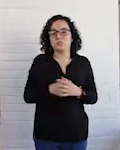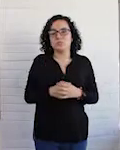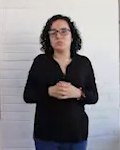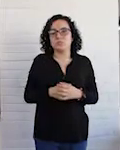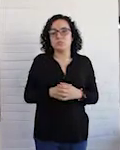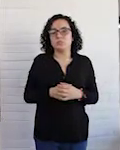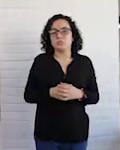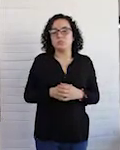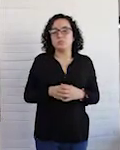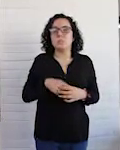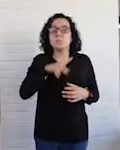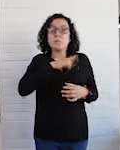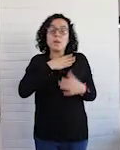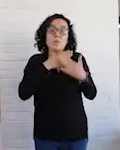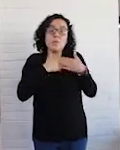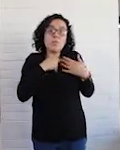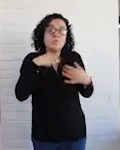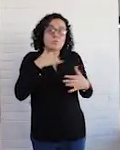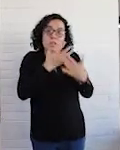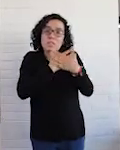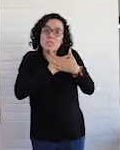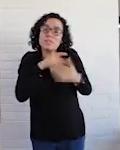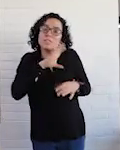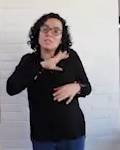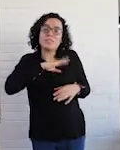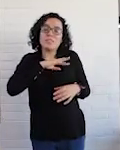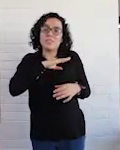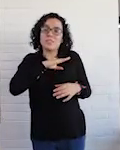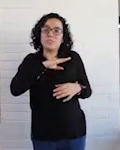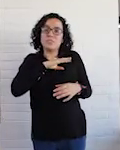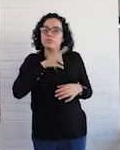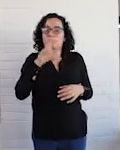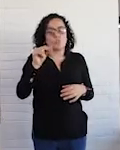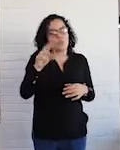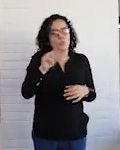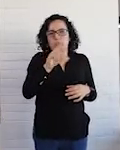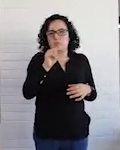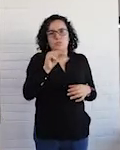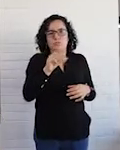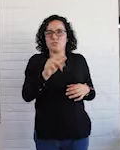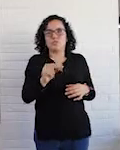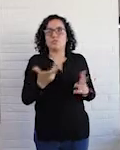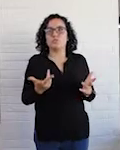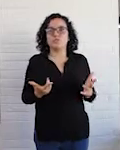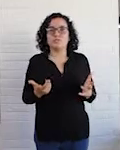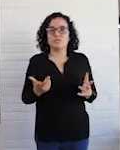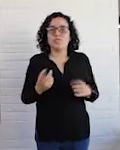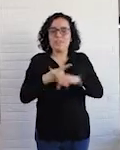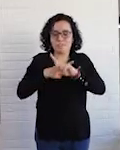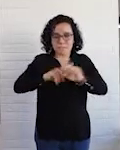Yo no veo, mi amor, de verdad es que te amo, te quiero y lo voy a hacer. No, mi amor, no.